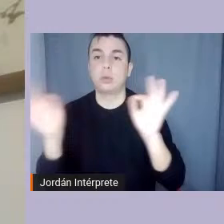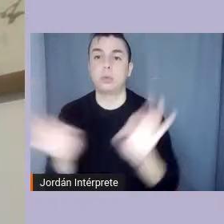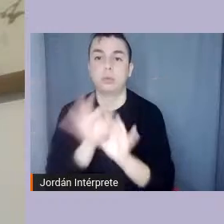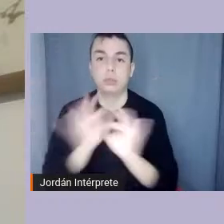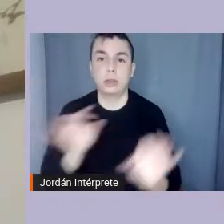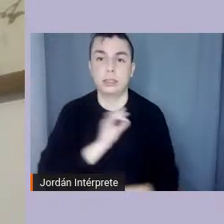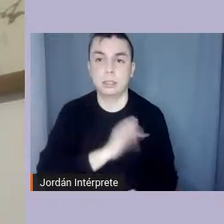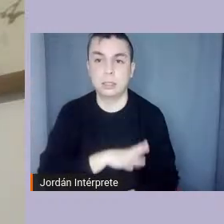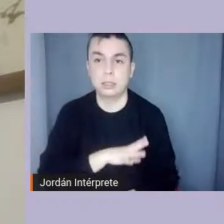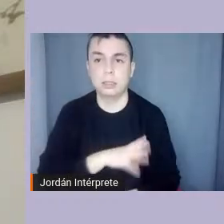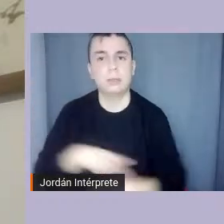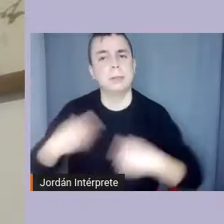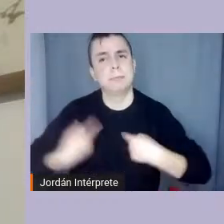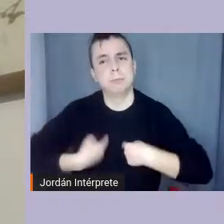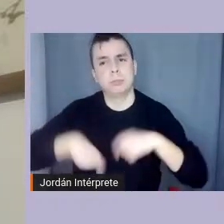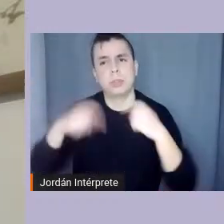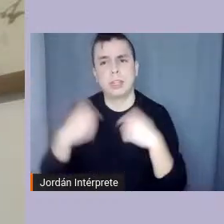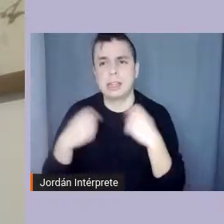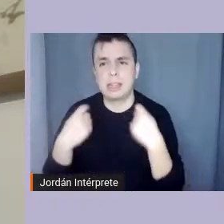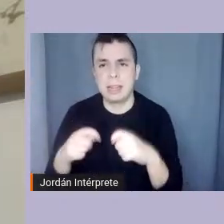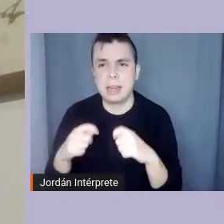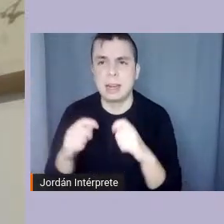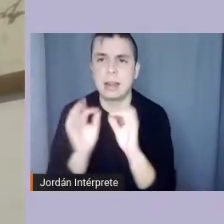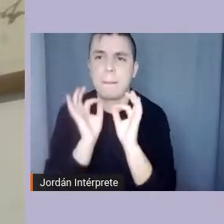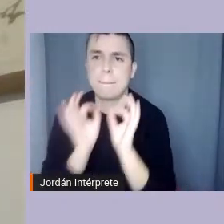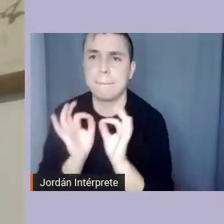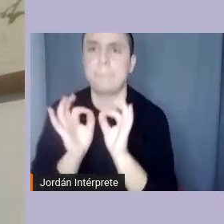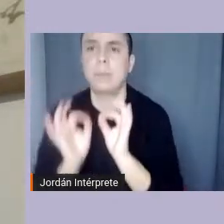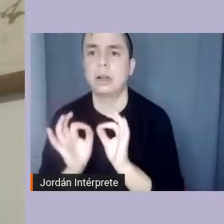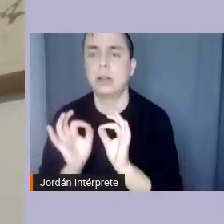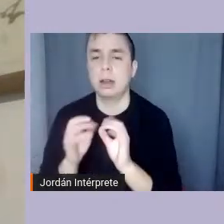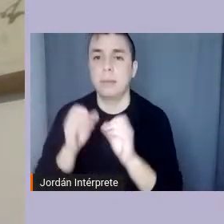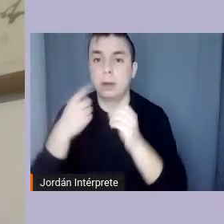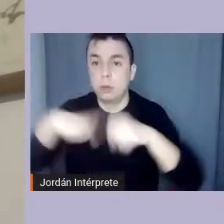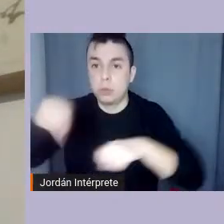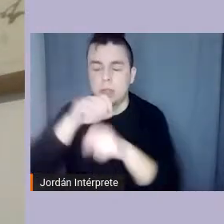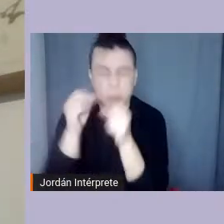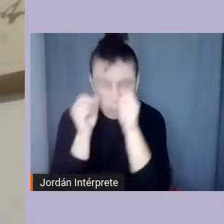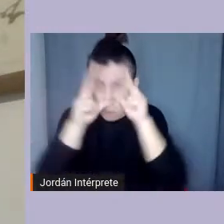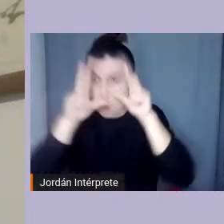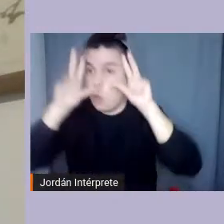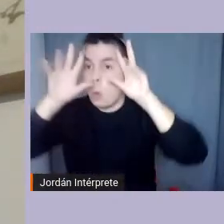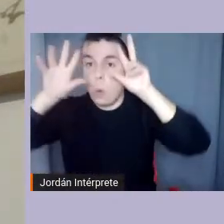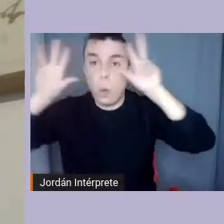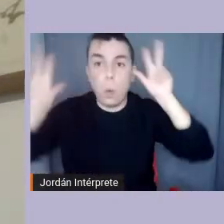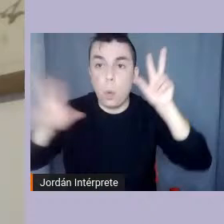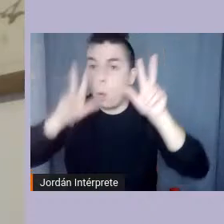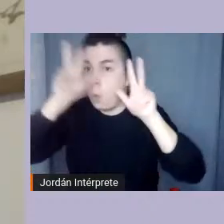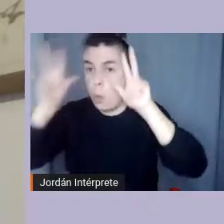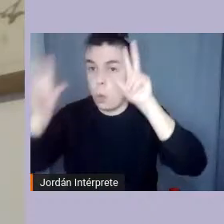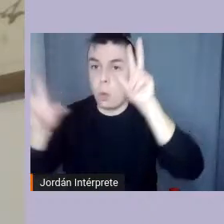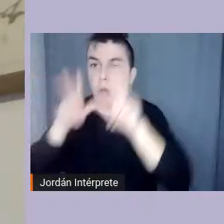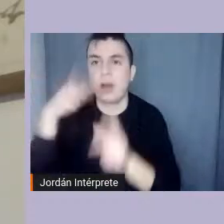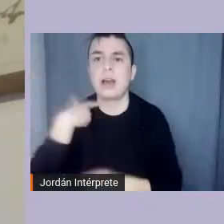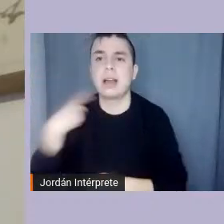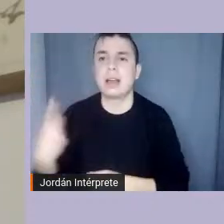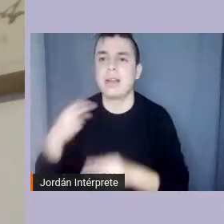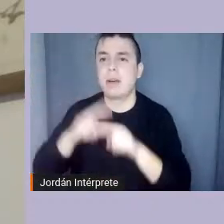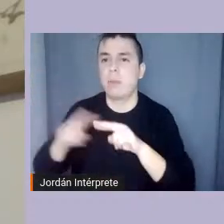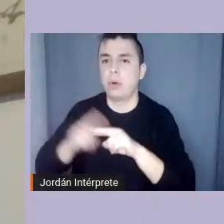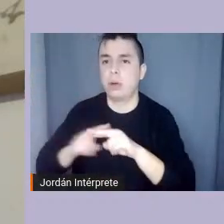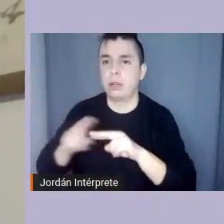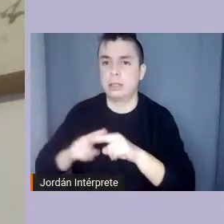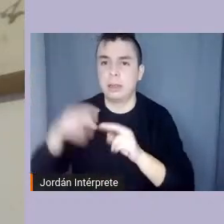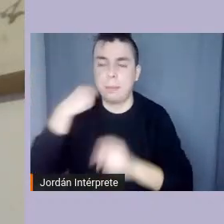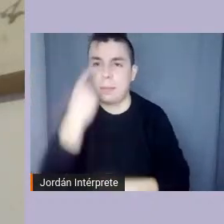Trataré de dar una pequeña pincelada para abrir ojos y pestañas de lo que debiéramos hacer para tener niños